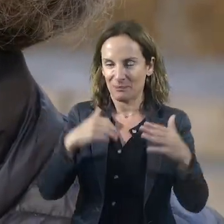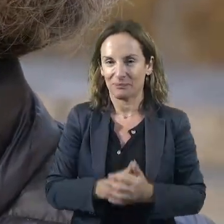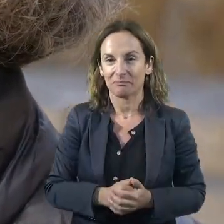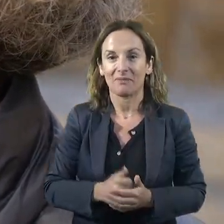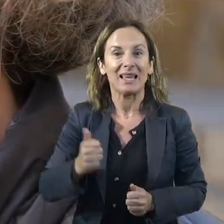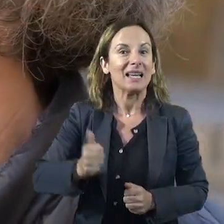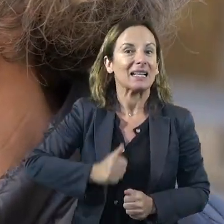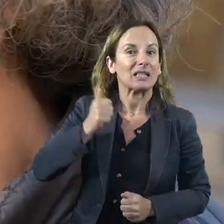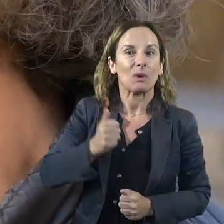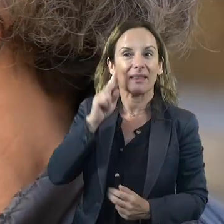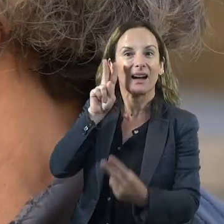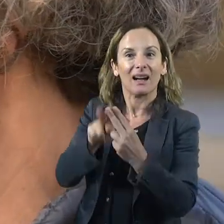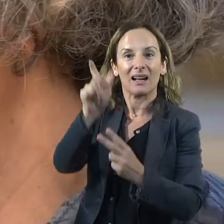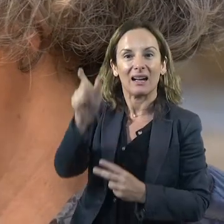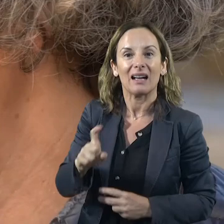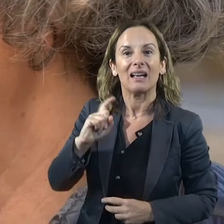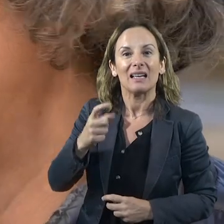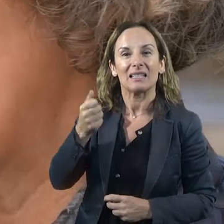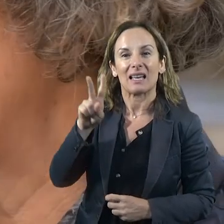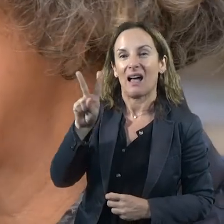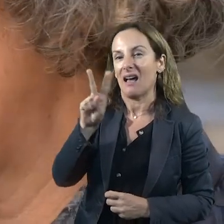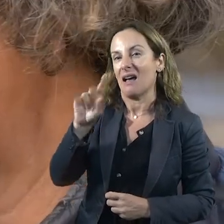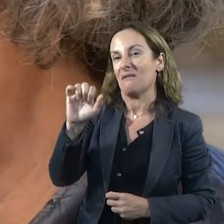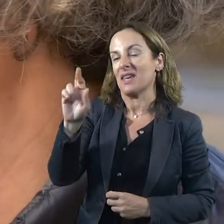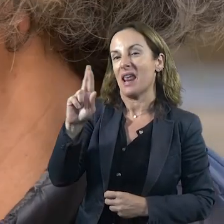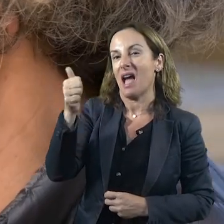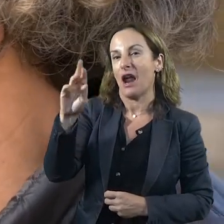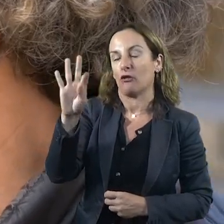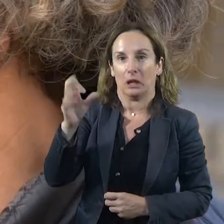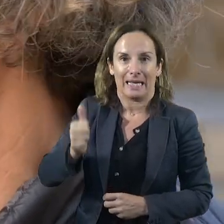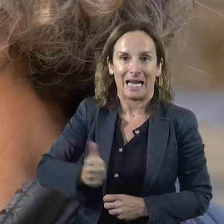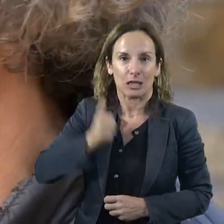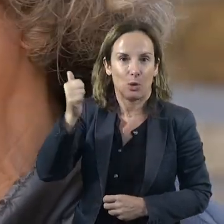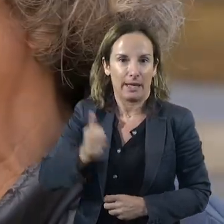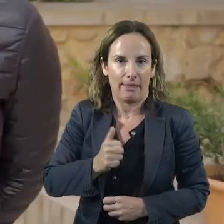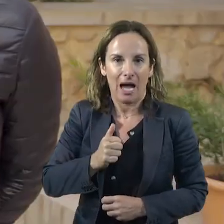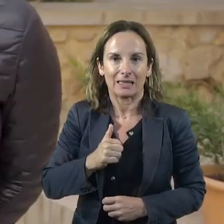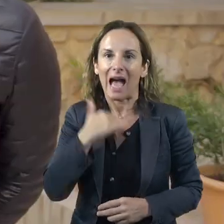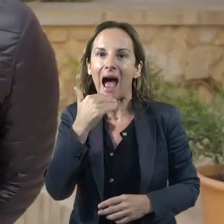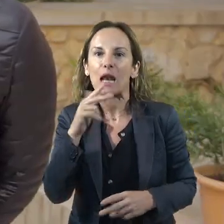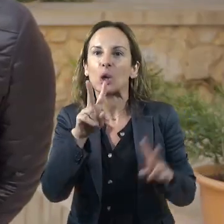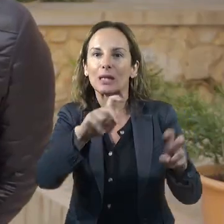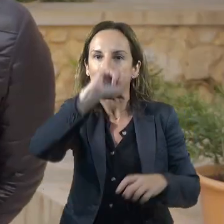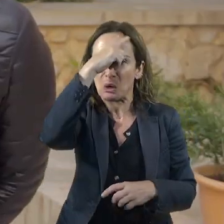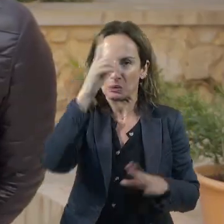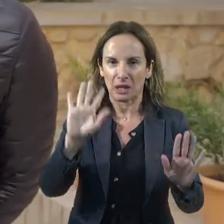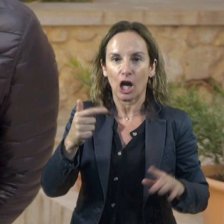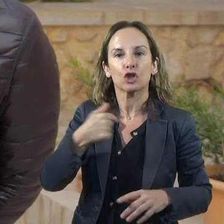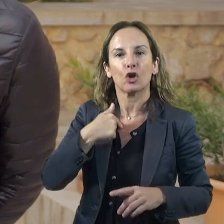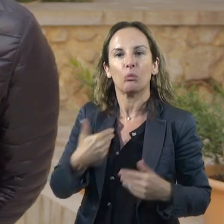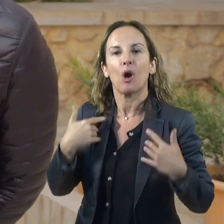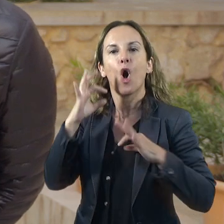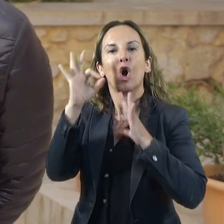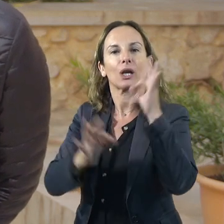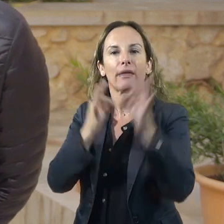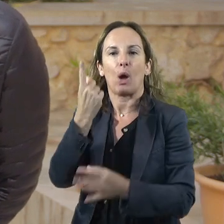propia. Y conocí a Xavier Agote por casualidad, en un entorno completamente diferente al de la cultura.